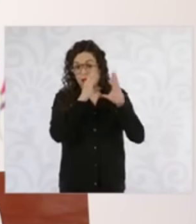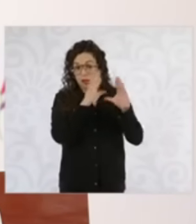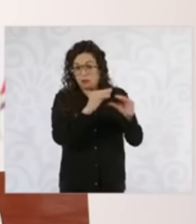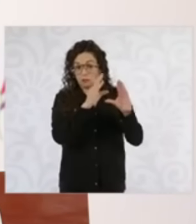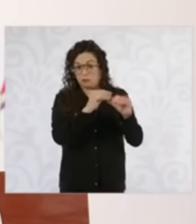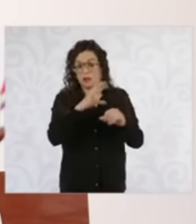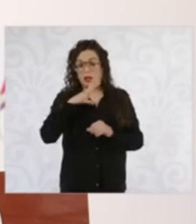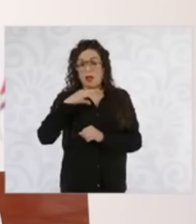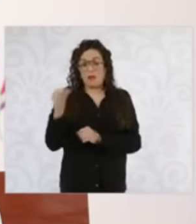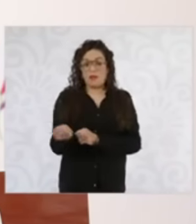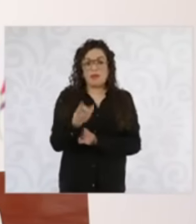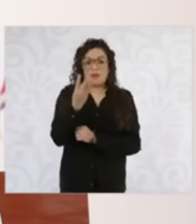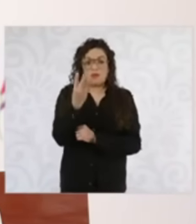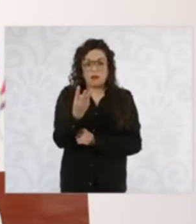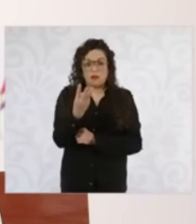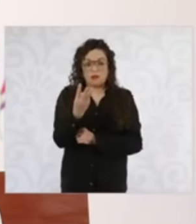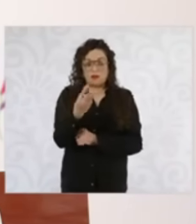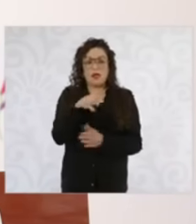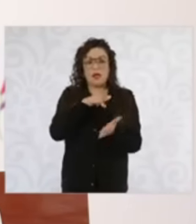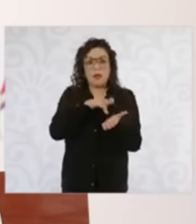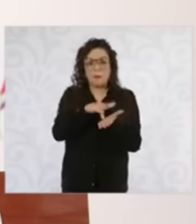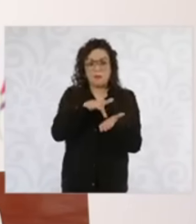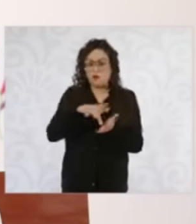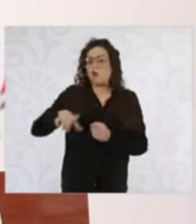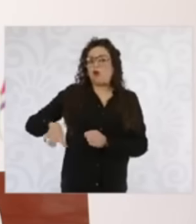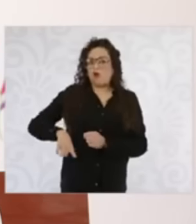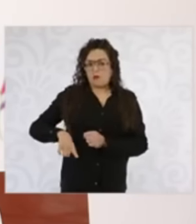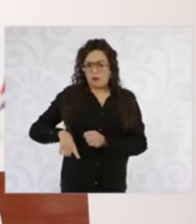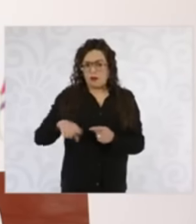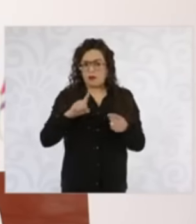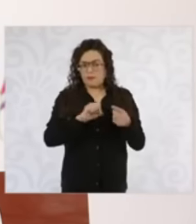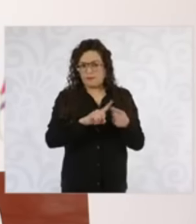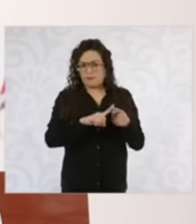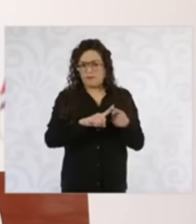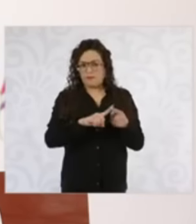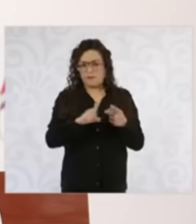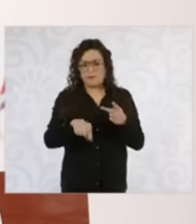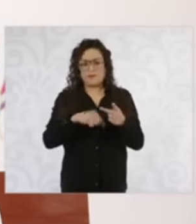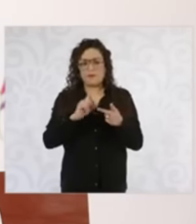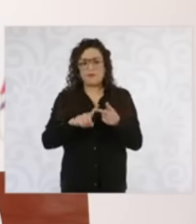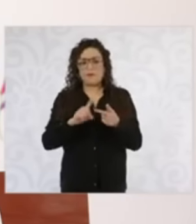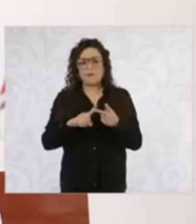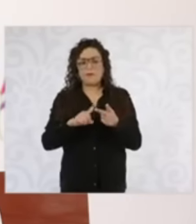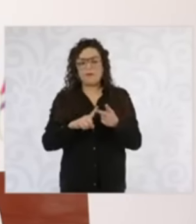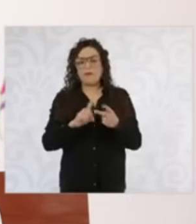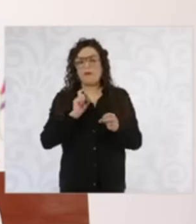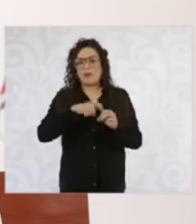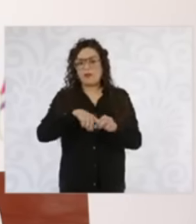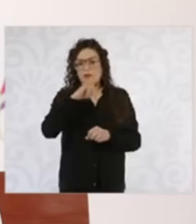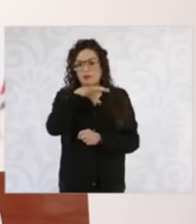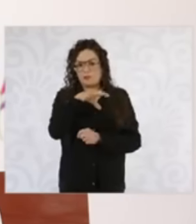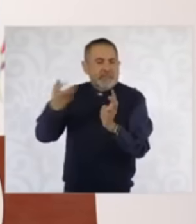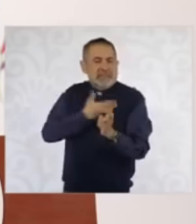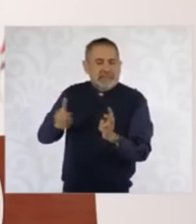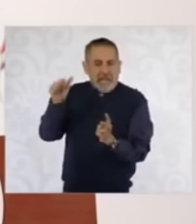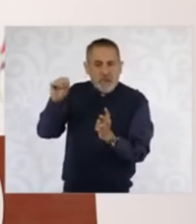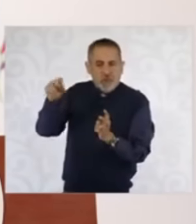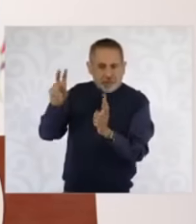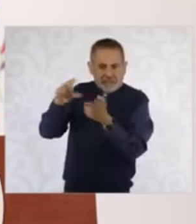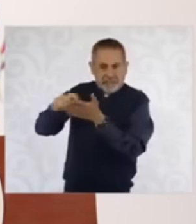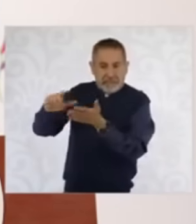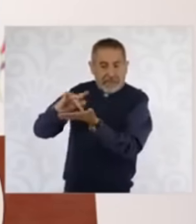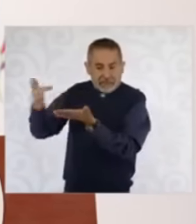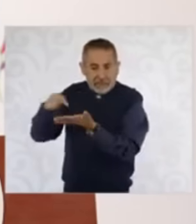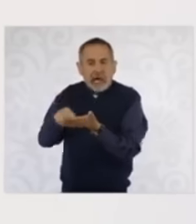mencioné, otorga el apoyo económico equivalente al salario mínimo y también la cobertura del seguro médico del IMSS. ¿Qué